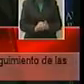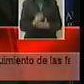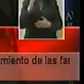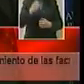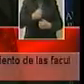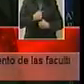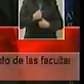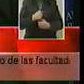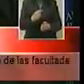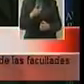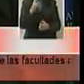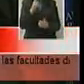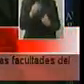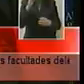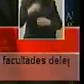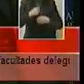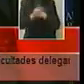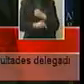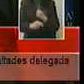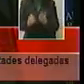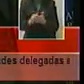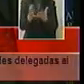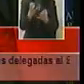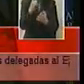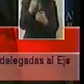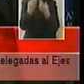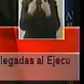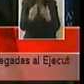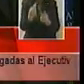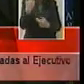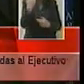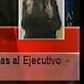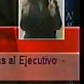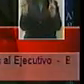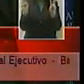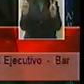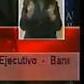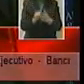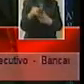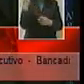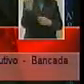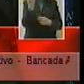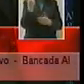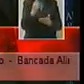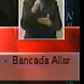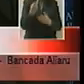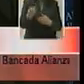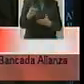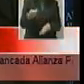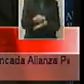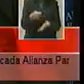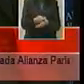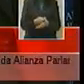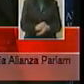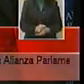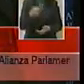Fuerzas Armadas y en la Policía Nacional lo que se quiere es la solución de tres temas. El primero es el aumento de remuneraciones